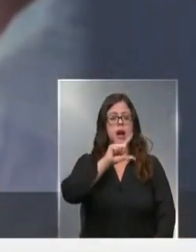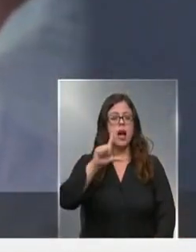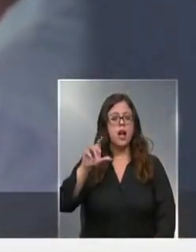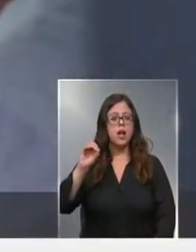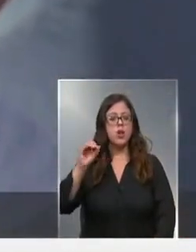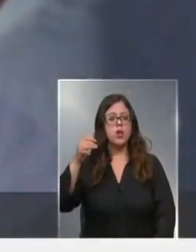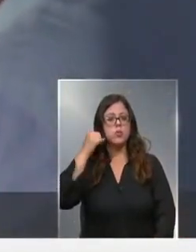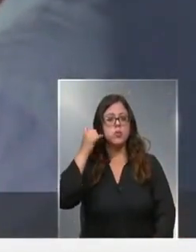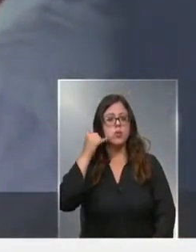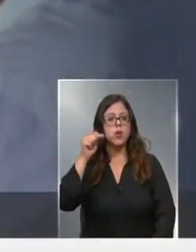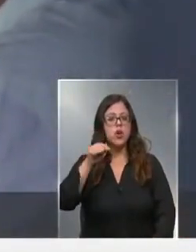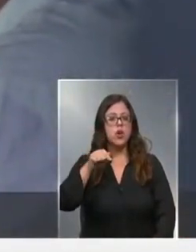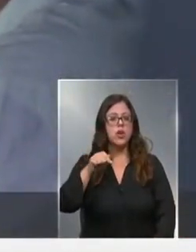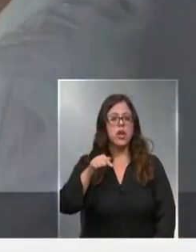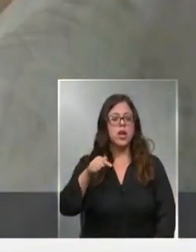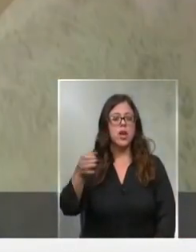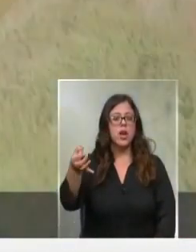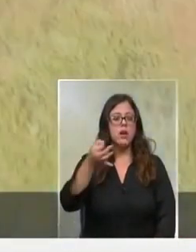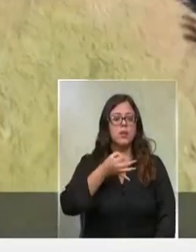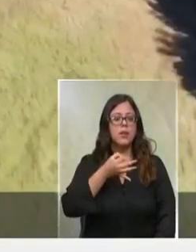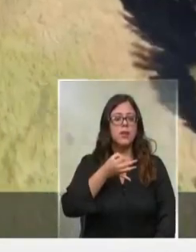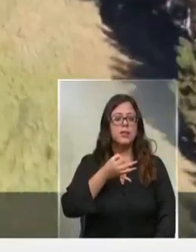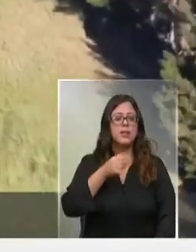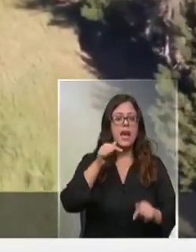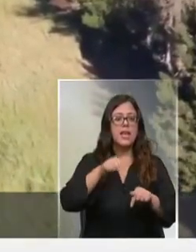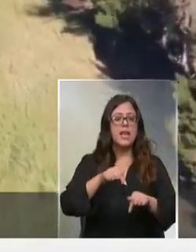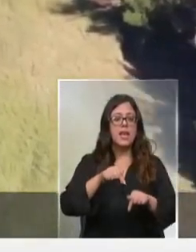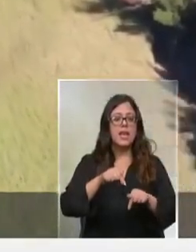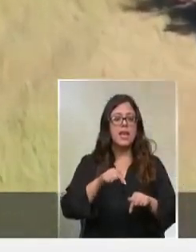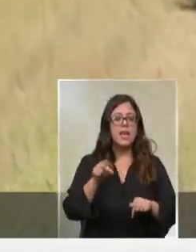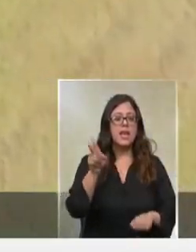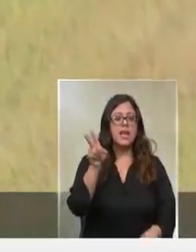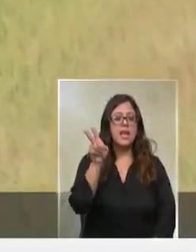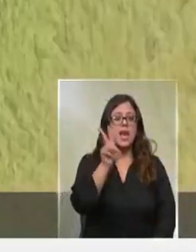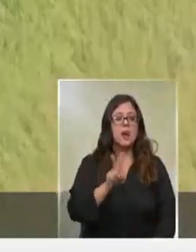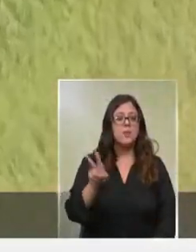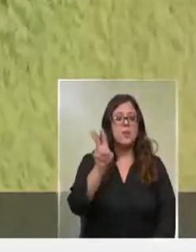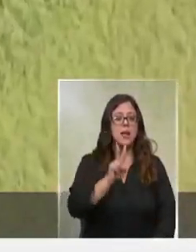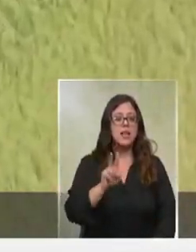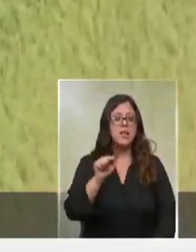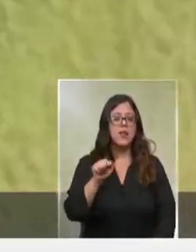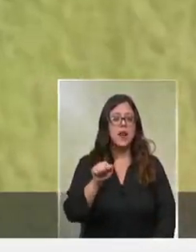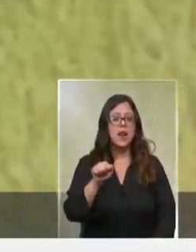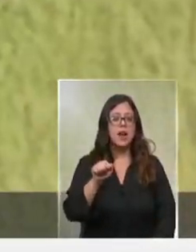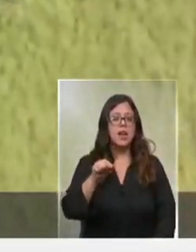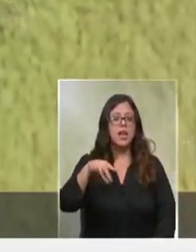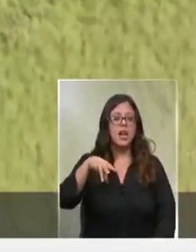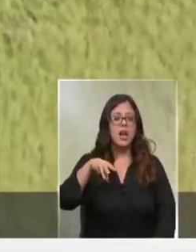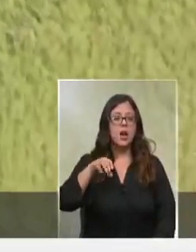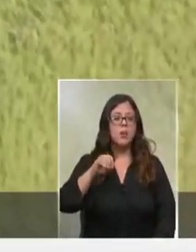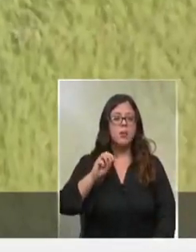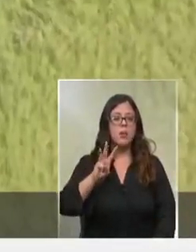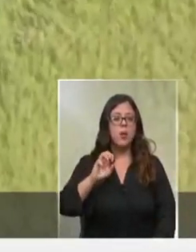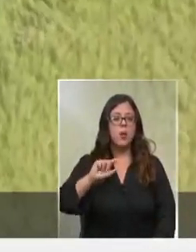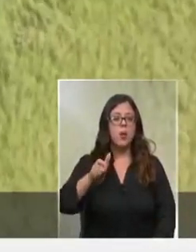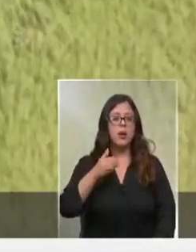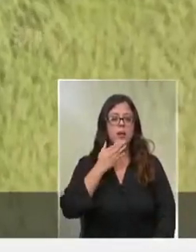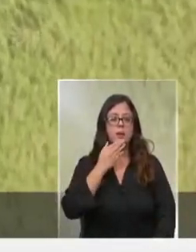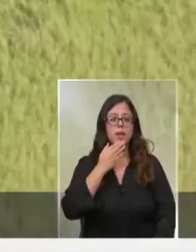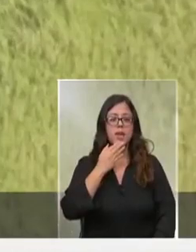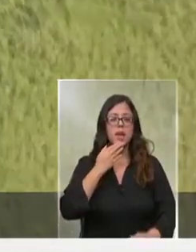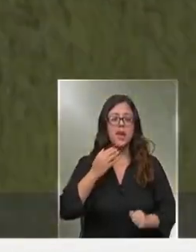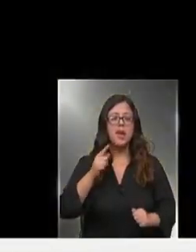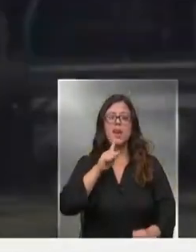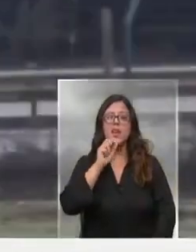Oiga, los de Temolemo me dicen que en el cruce Valdivia, el cruce Aranda acá. Ya. Ahí hay un MOGA y una tanqueta al tiro, me